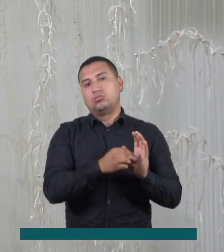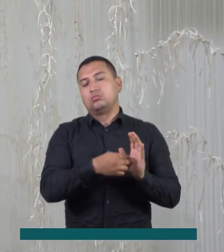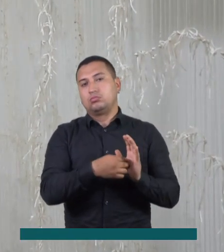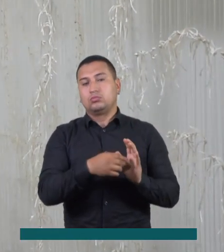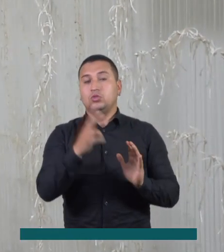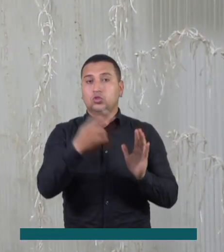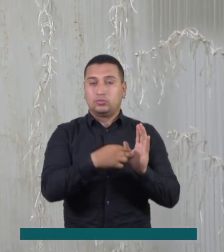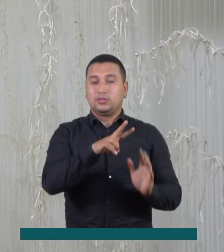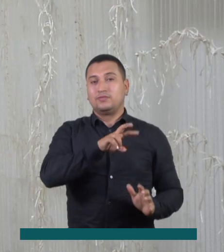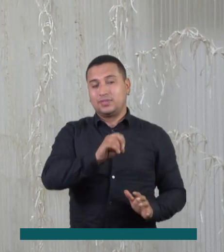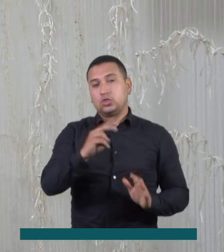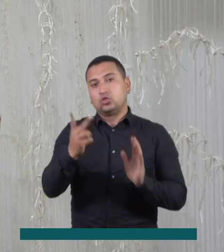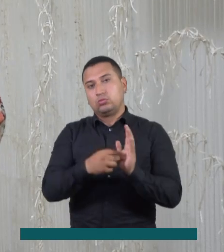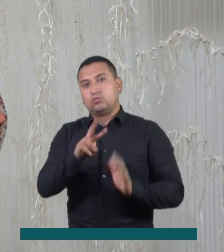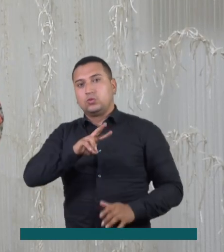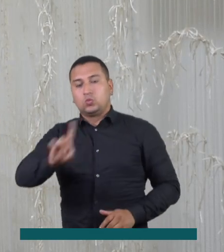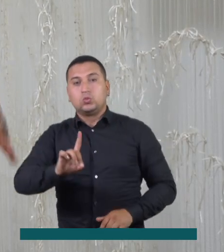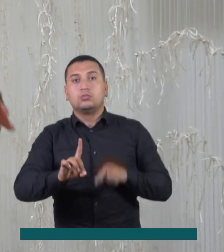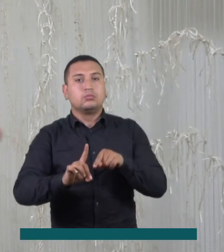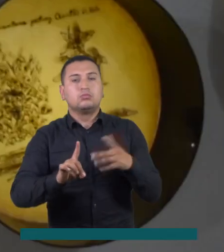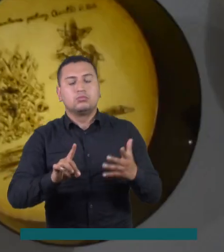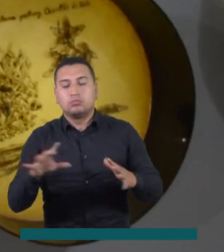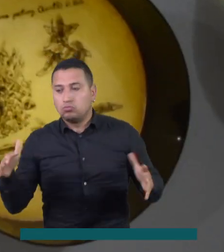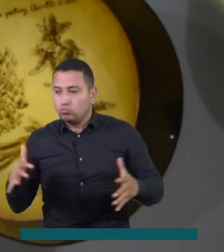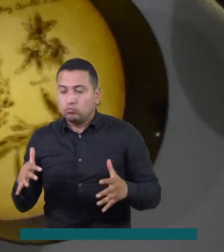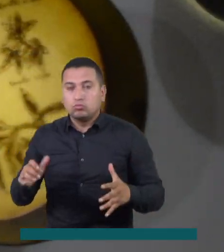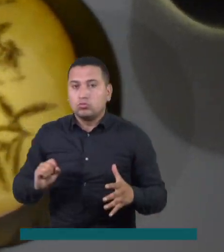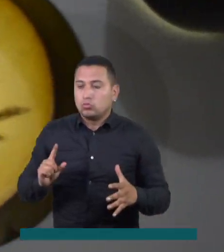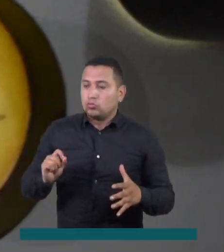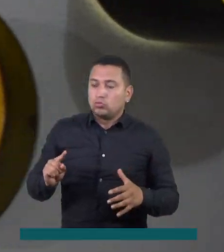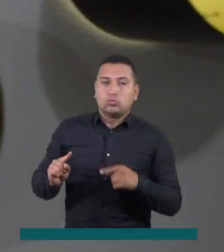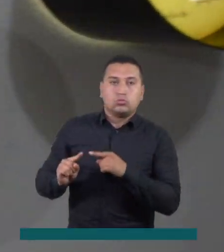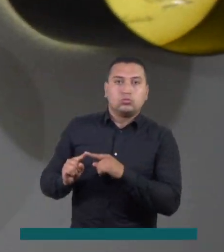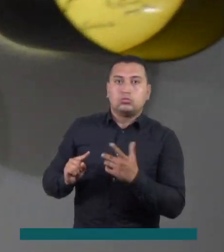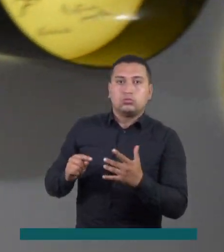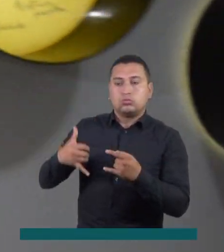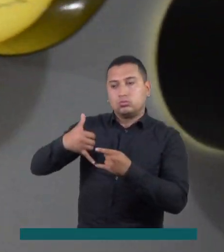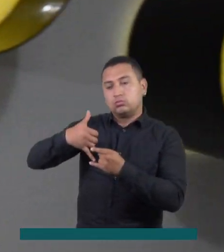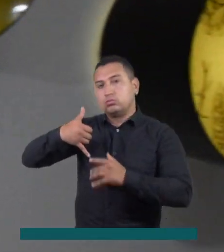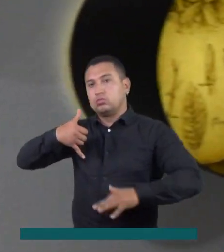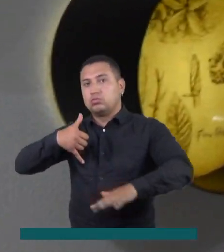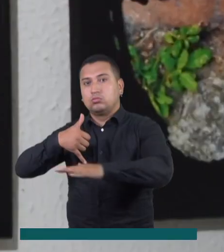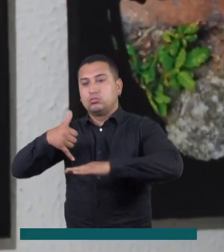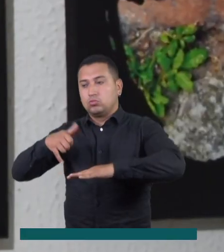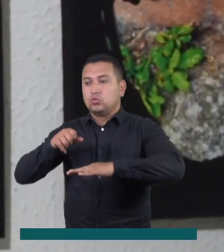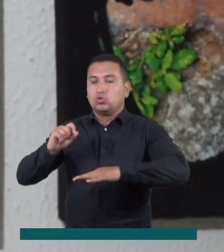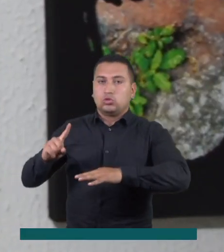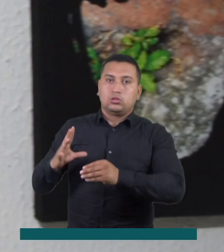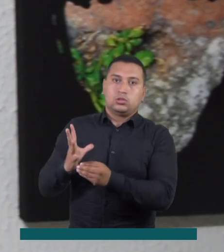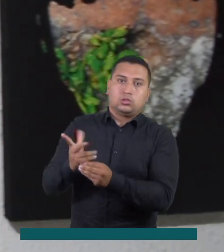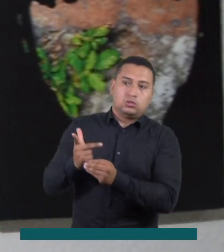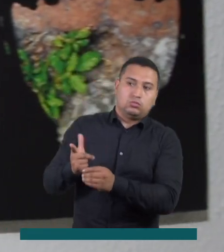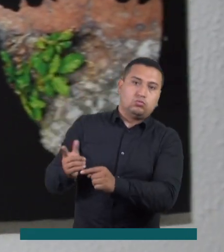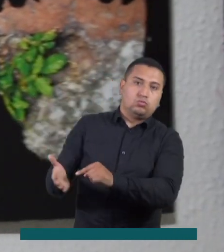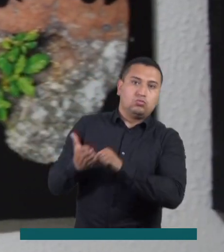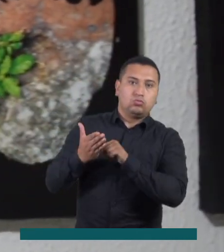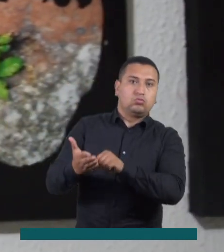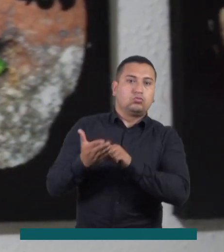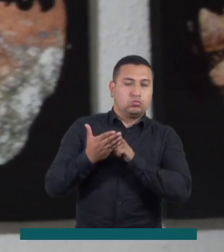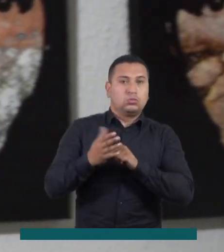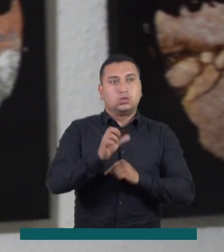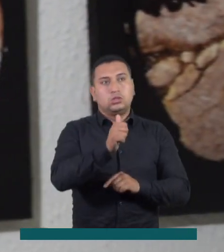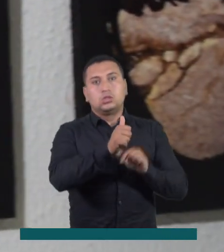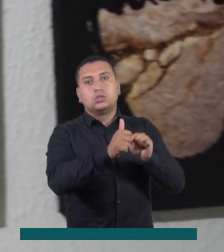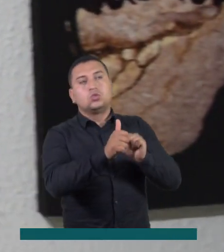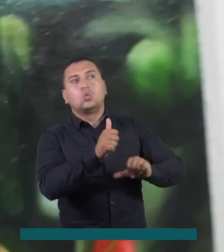el trabajo de 21 artistas colombianos, 11 artistas del Guainía, 10 artistas nacionales. El proceso de selección